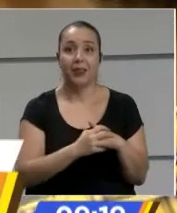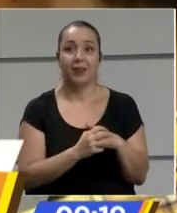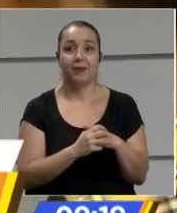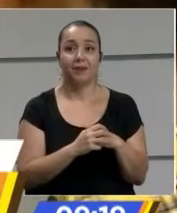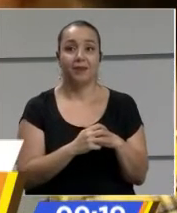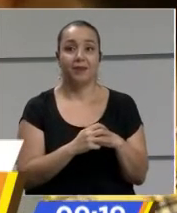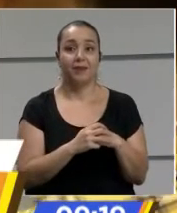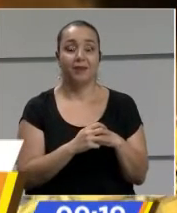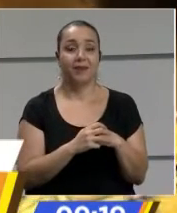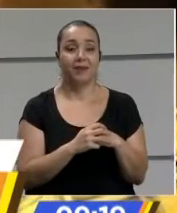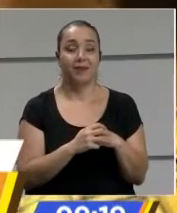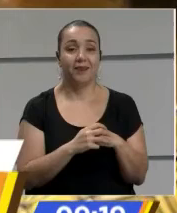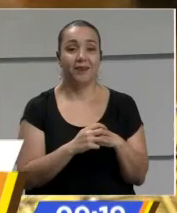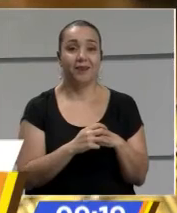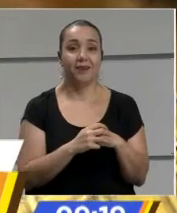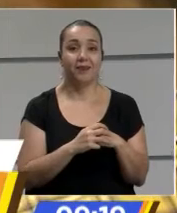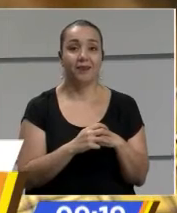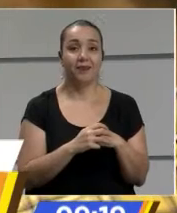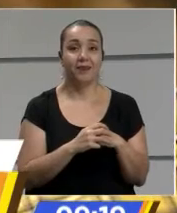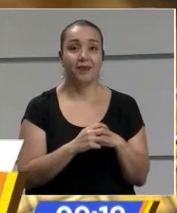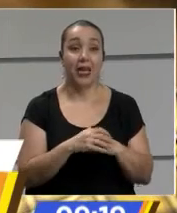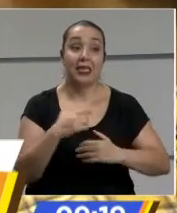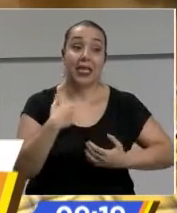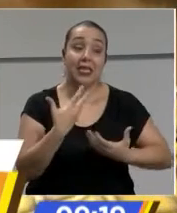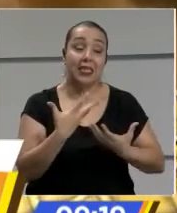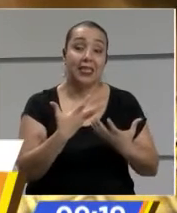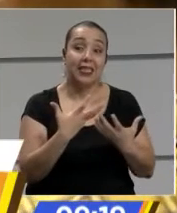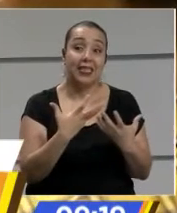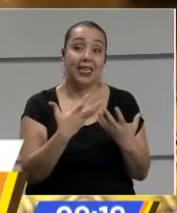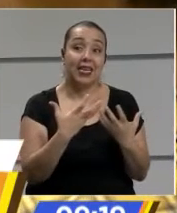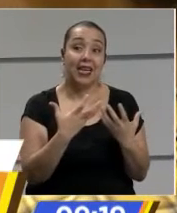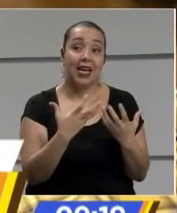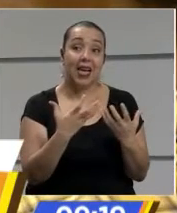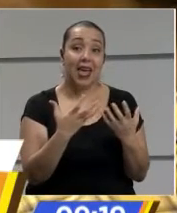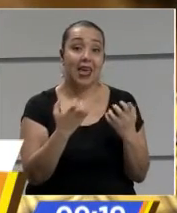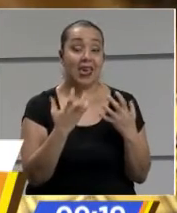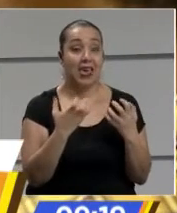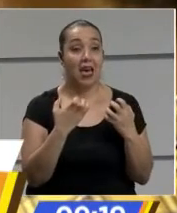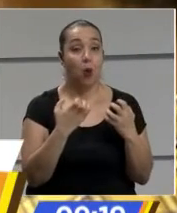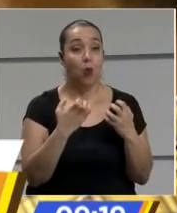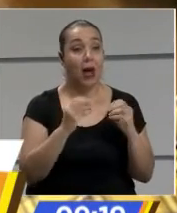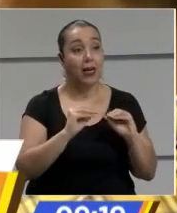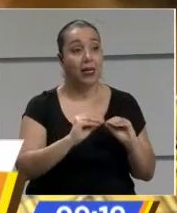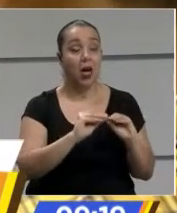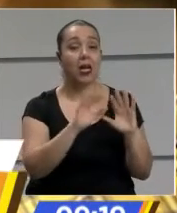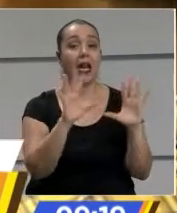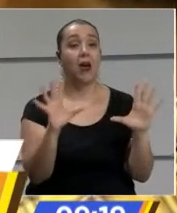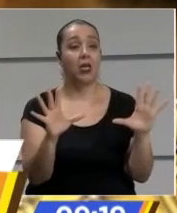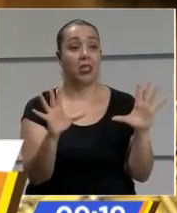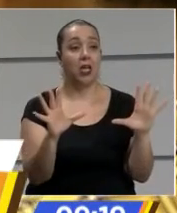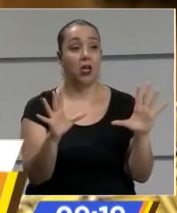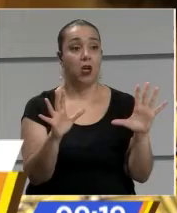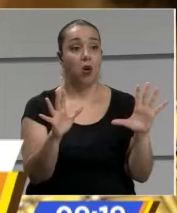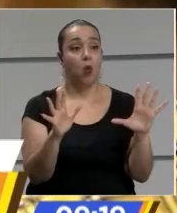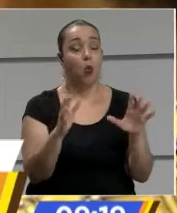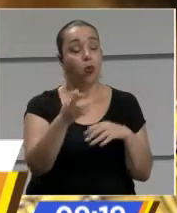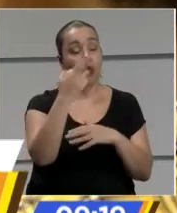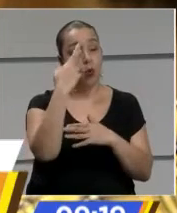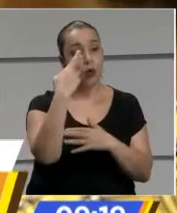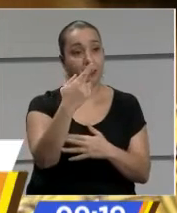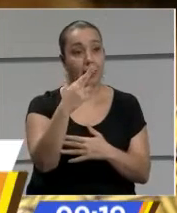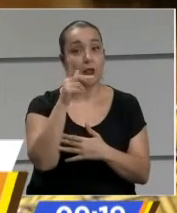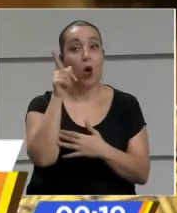polémica aquí. Entonces dice, quiero hacer, y creo que nos estaba llamando por teléfono. Quiero hacer una aclaración con todo respeto. Soy de